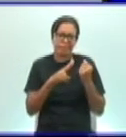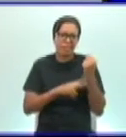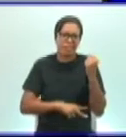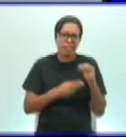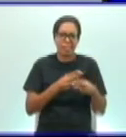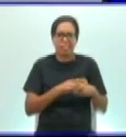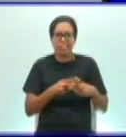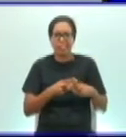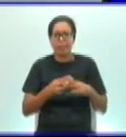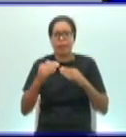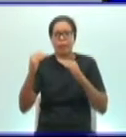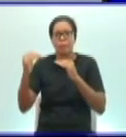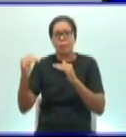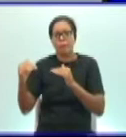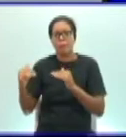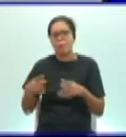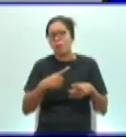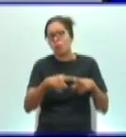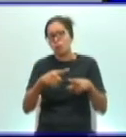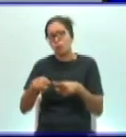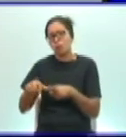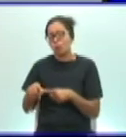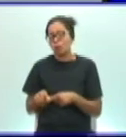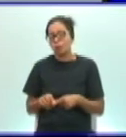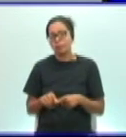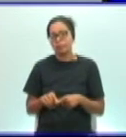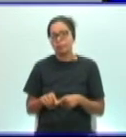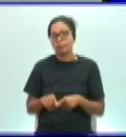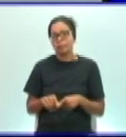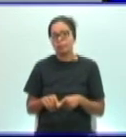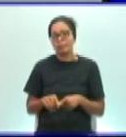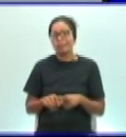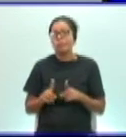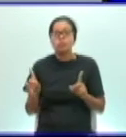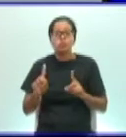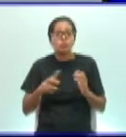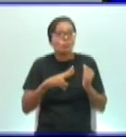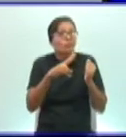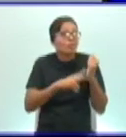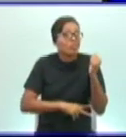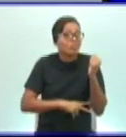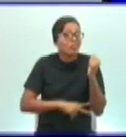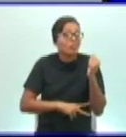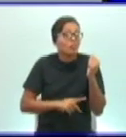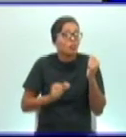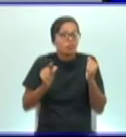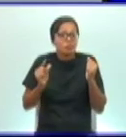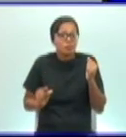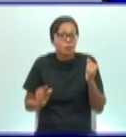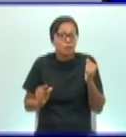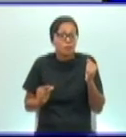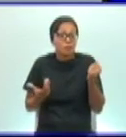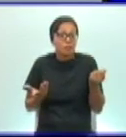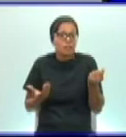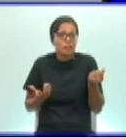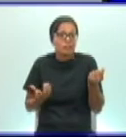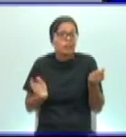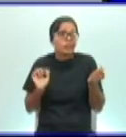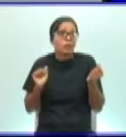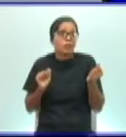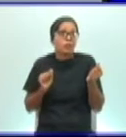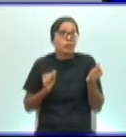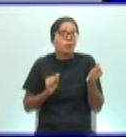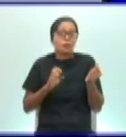les cabe ese don. Por lo tanto, yo no estoy valorando a una personalidad cuando me refiero a Céspedes, digo, no, Céspedes